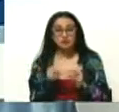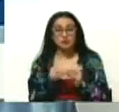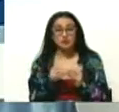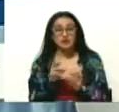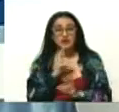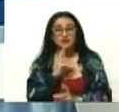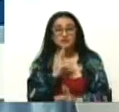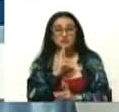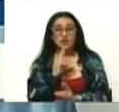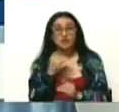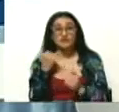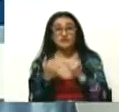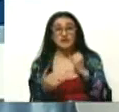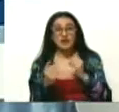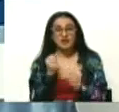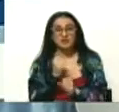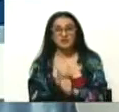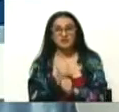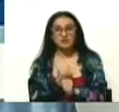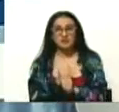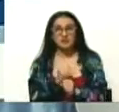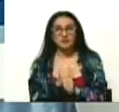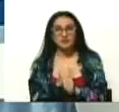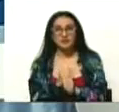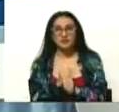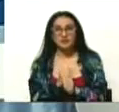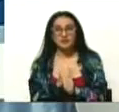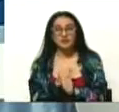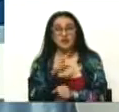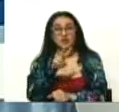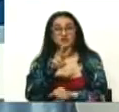un resultado final de un trabajo, de los cuales